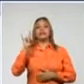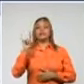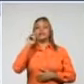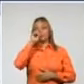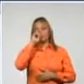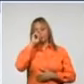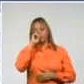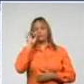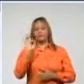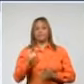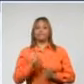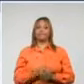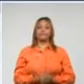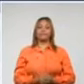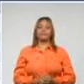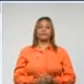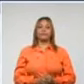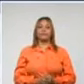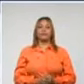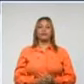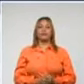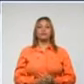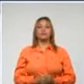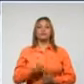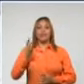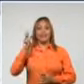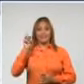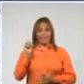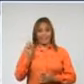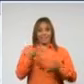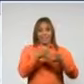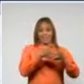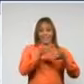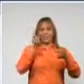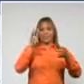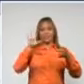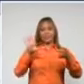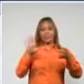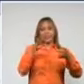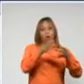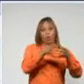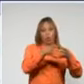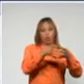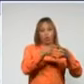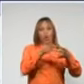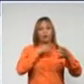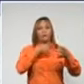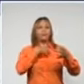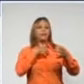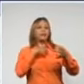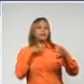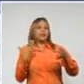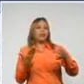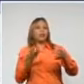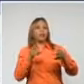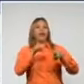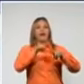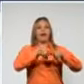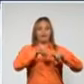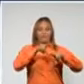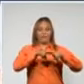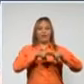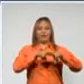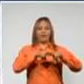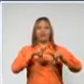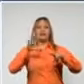edad. 30 de los 35 pertenecen o corresponden a la provincia de La Habana,